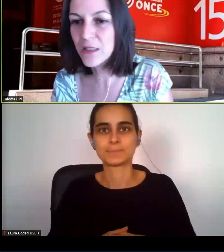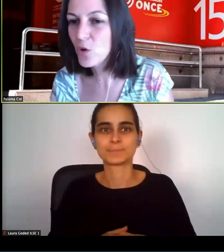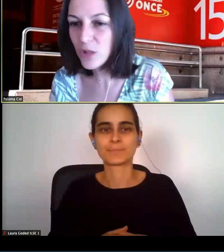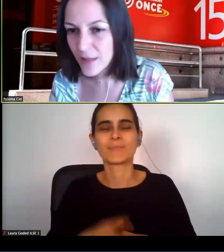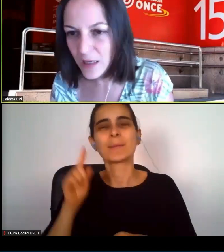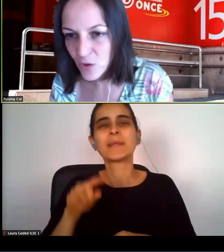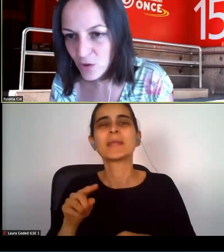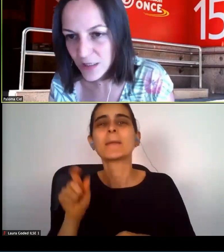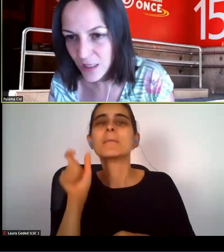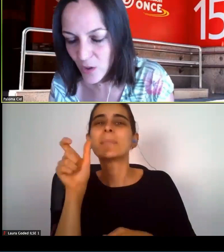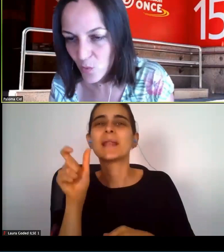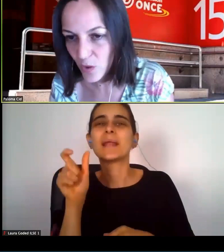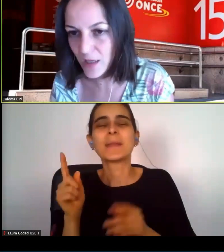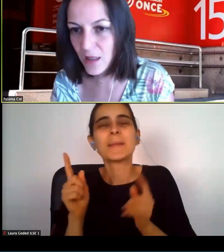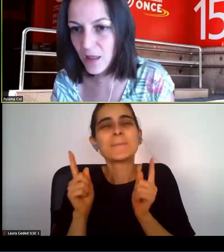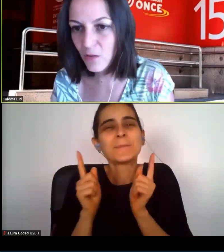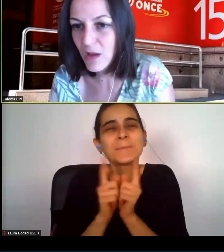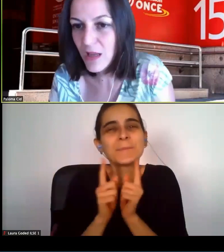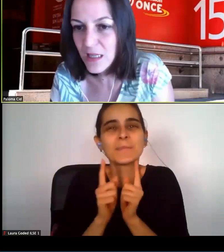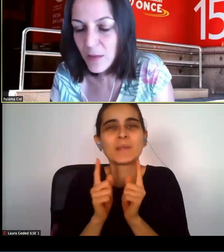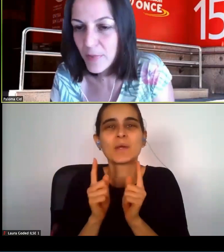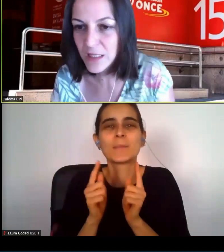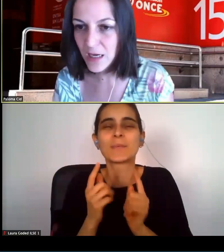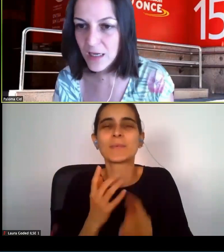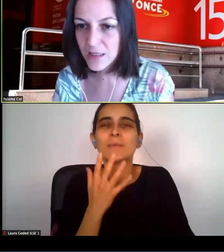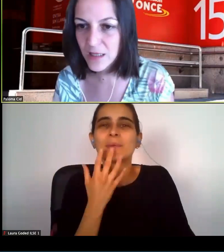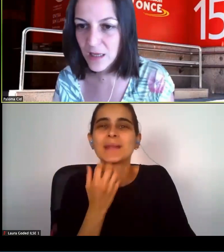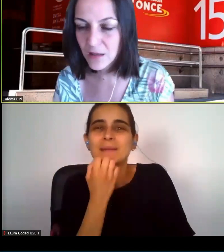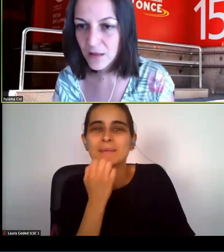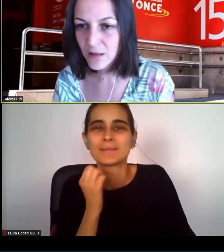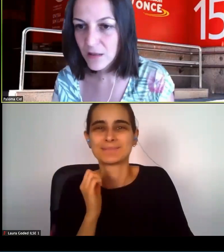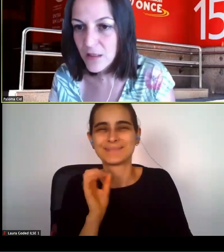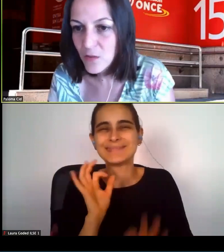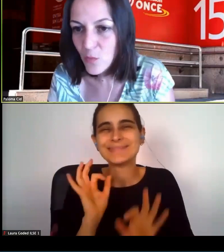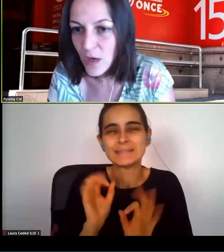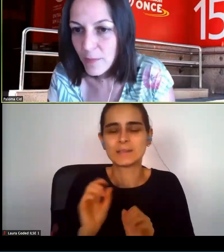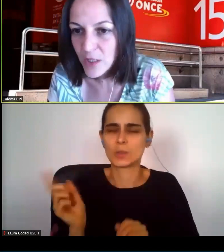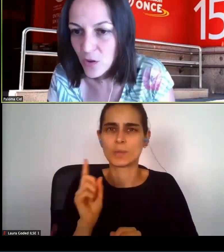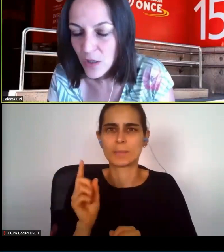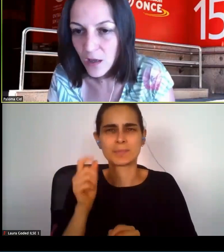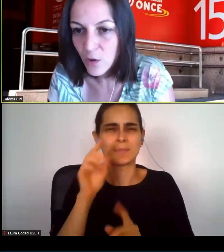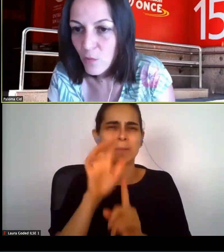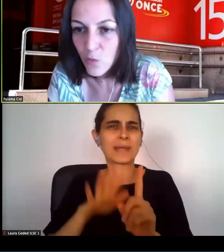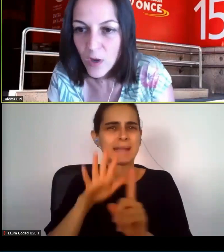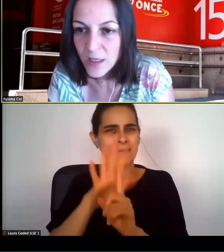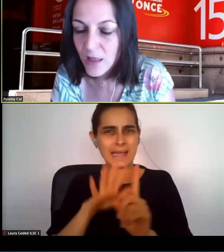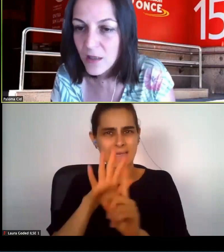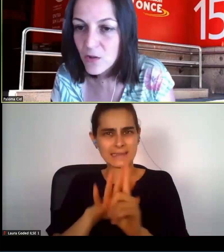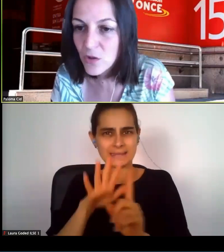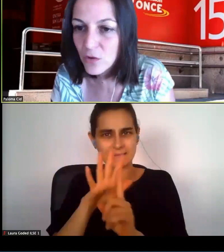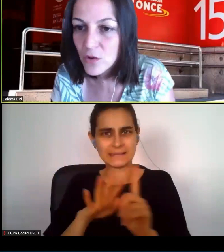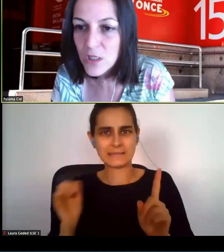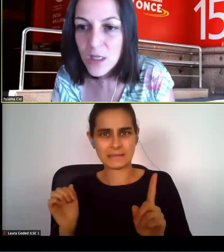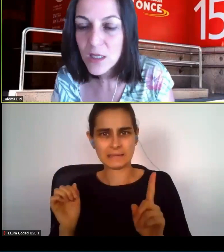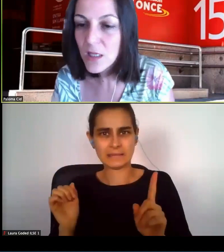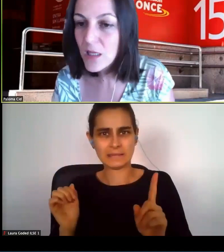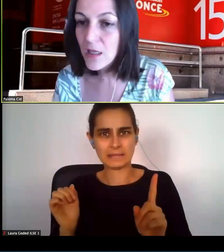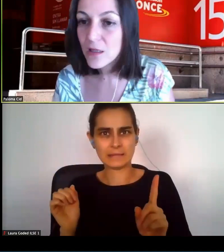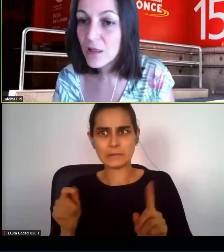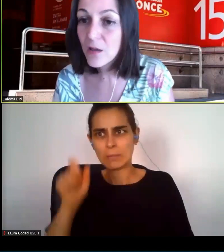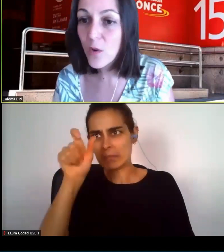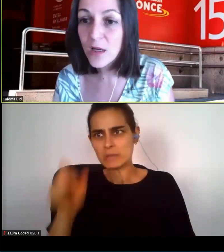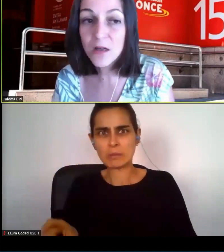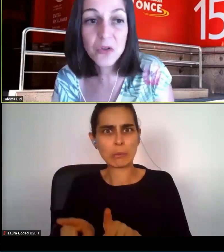que es otra de las cosas que nunca hay que hacer. No hay que ser paternalista. Es una persona como cualquiera de nosotros